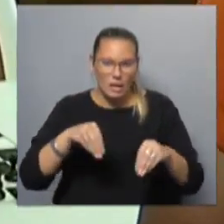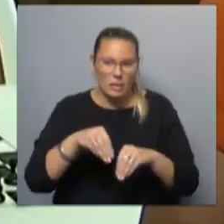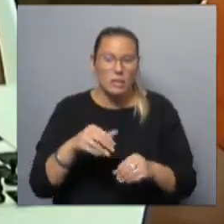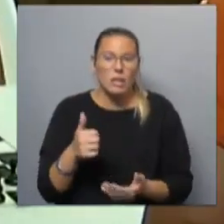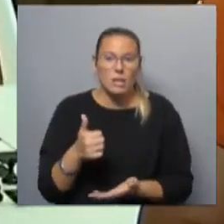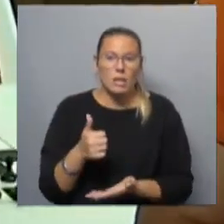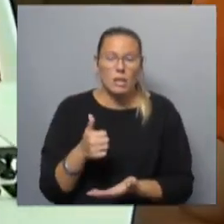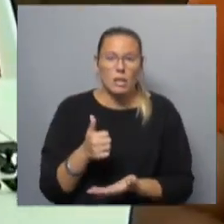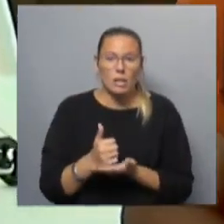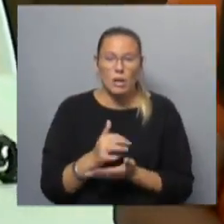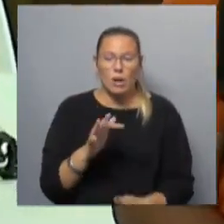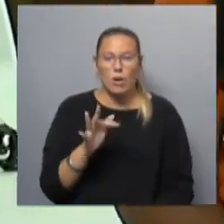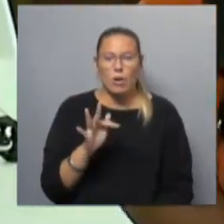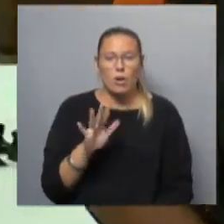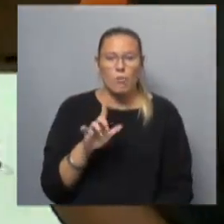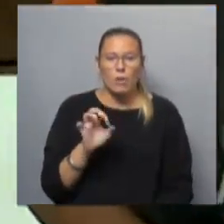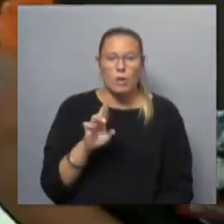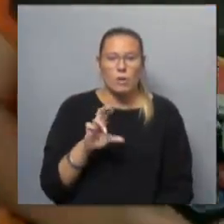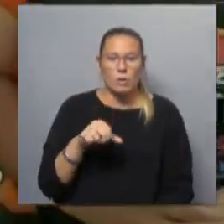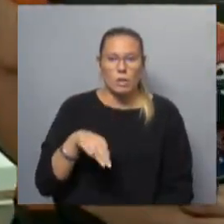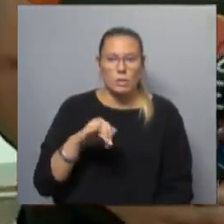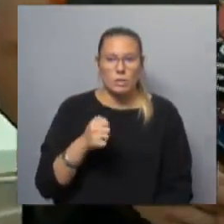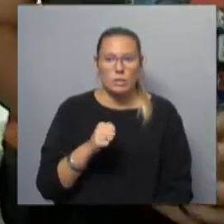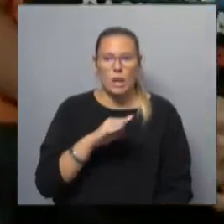con Florencia Paz, que me va a contar un poco